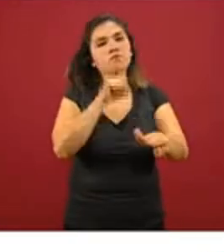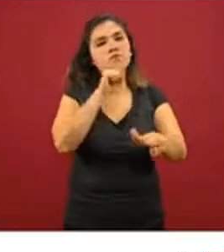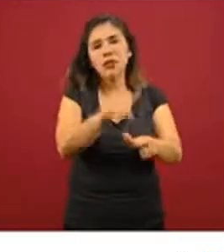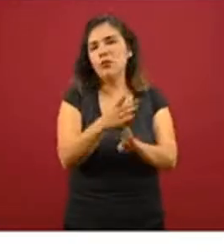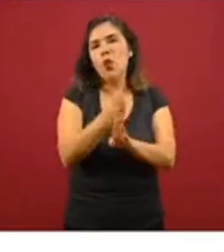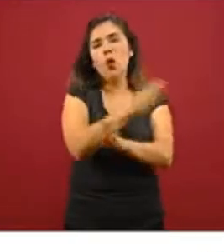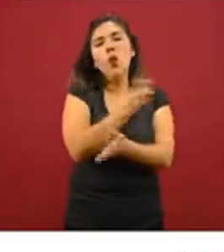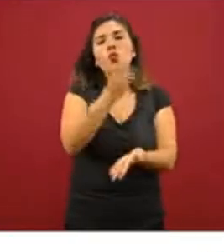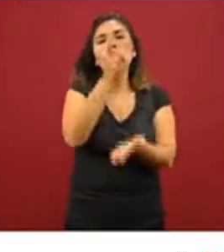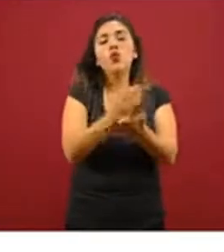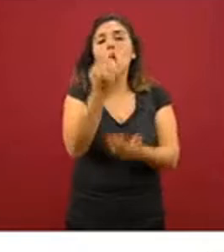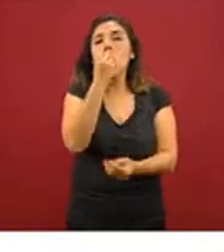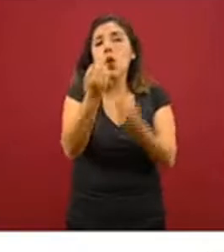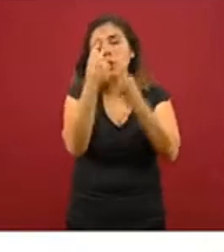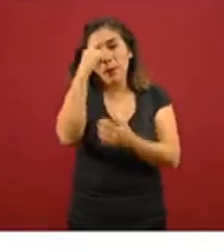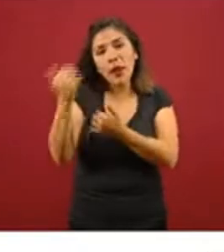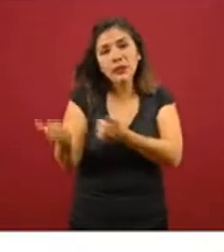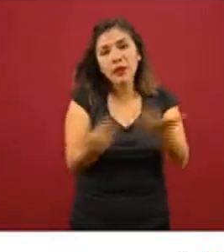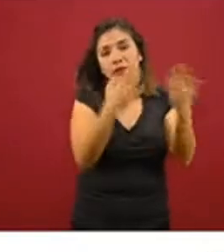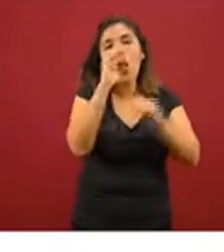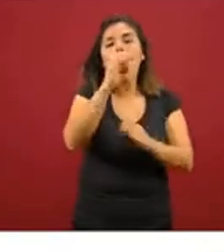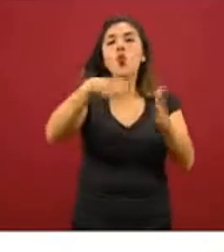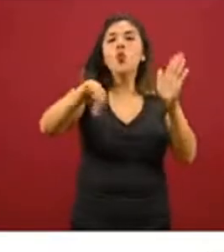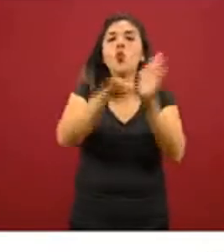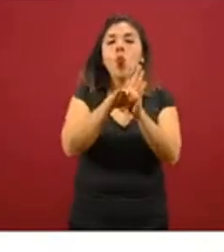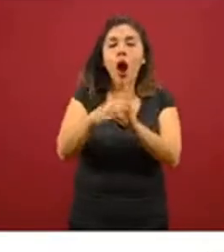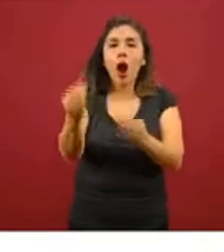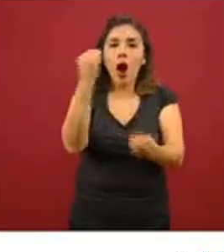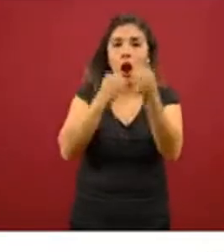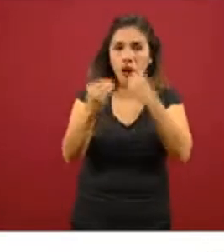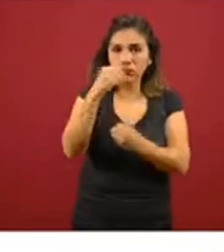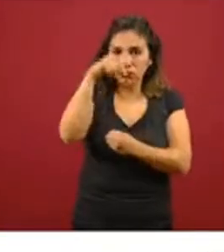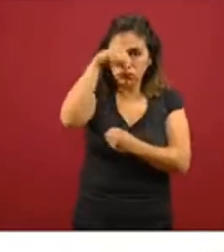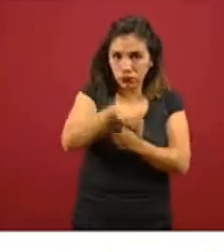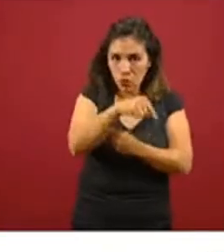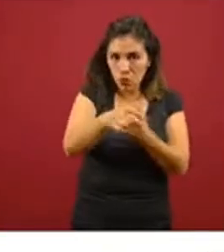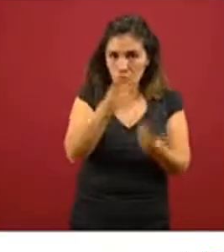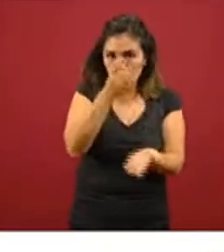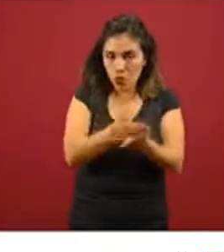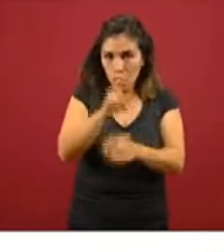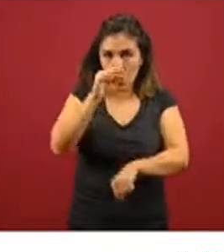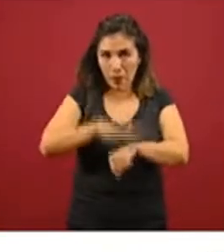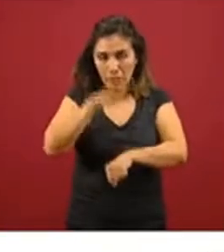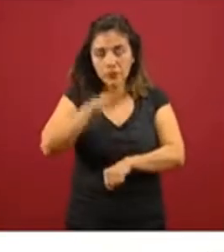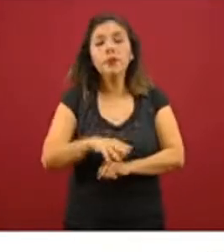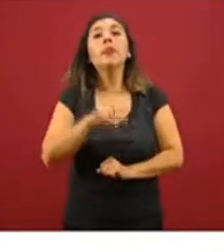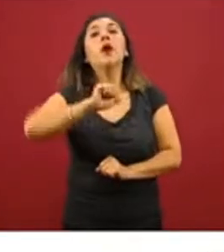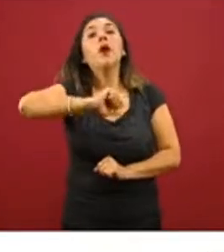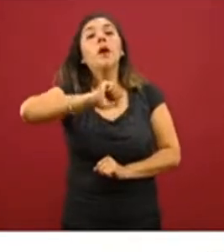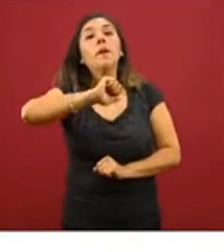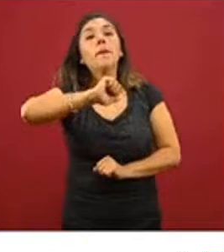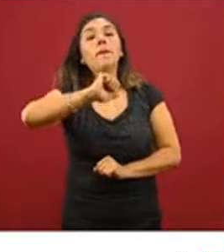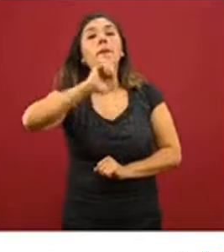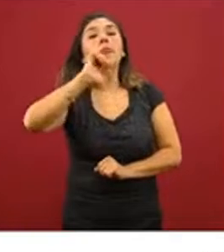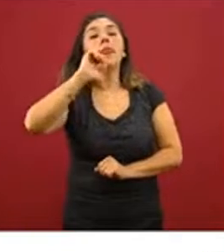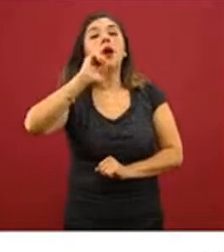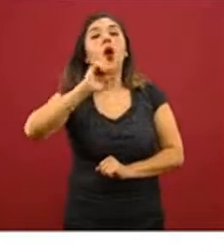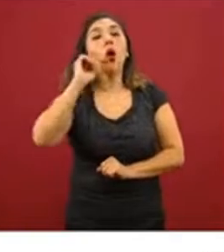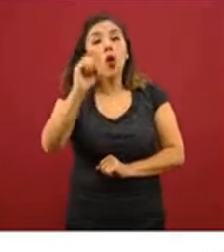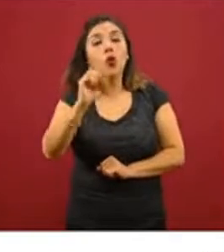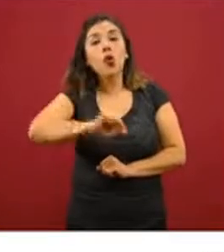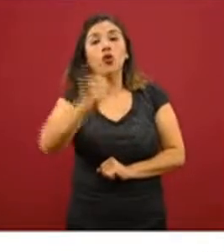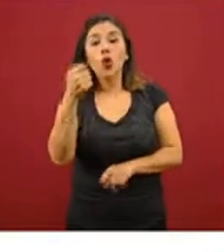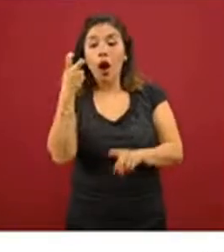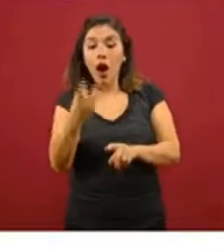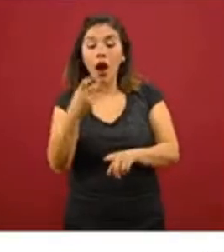de solamente comida para llevar, comida para recoger, o en el caso de los restaurantes en hoteles, solamente servicio a la habitación. En